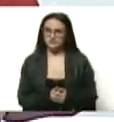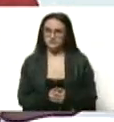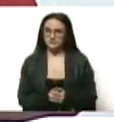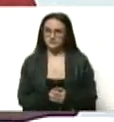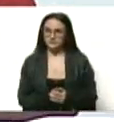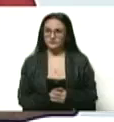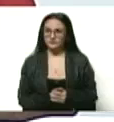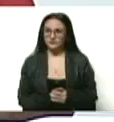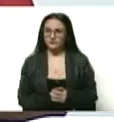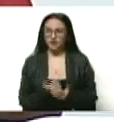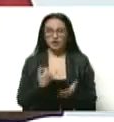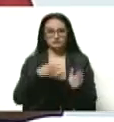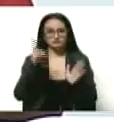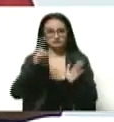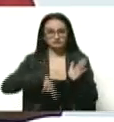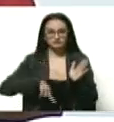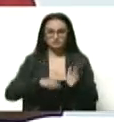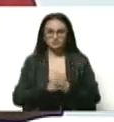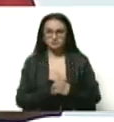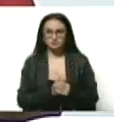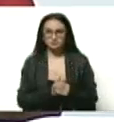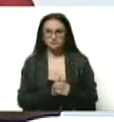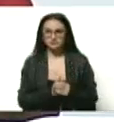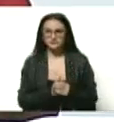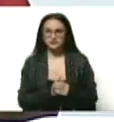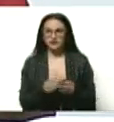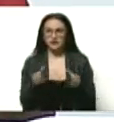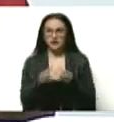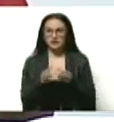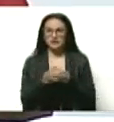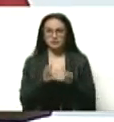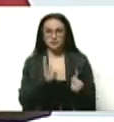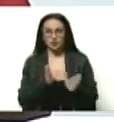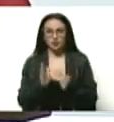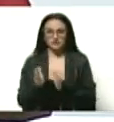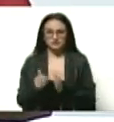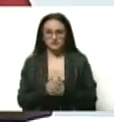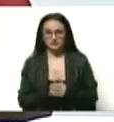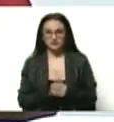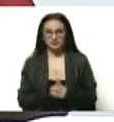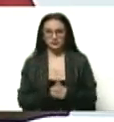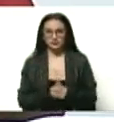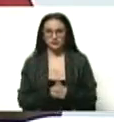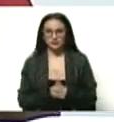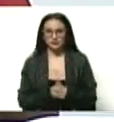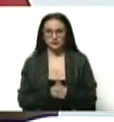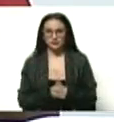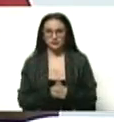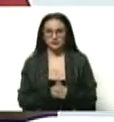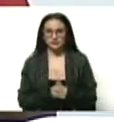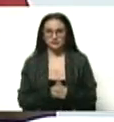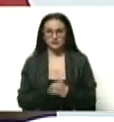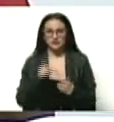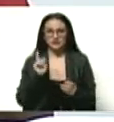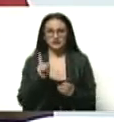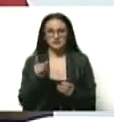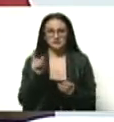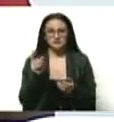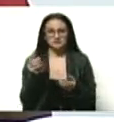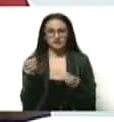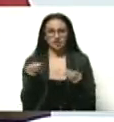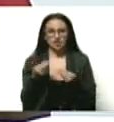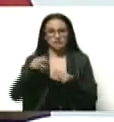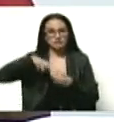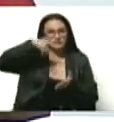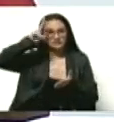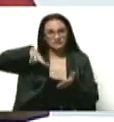Voy a leer aquí esto también. El equipo ese organizador debe definir el lugar del mural donde se va a